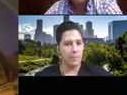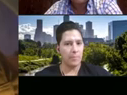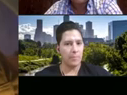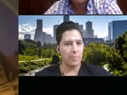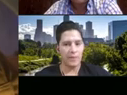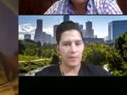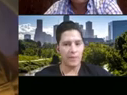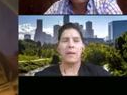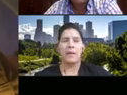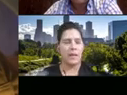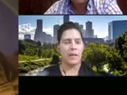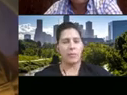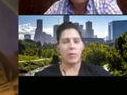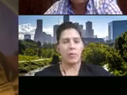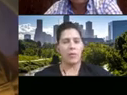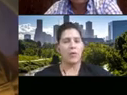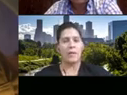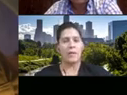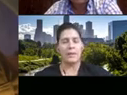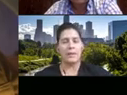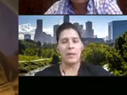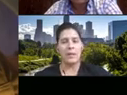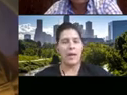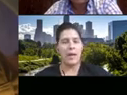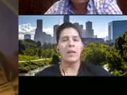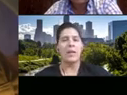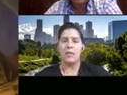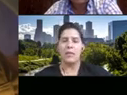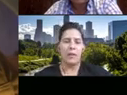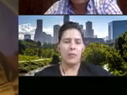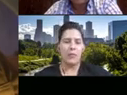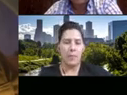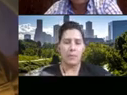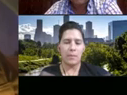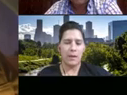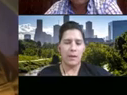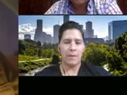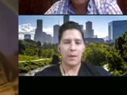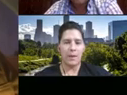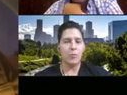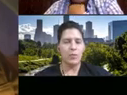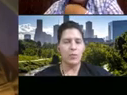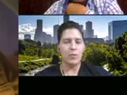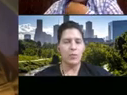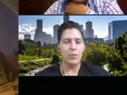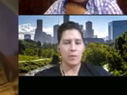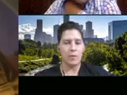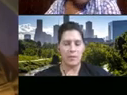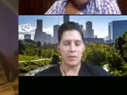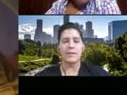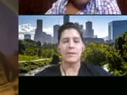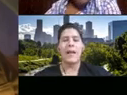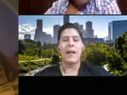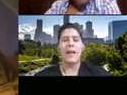es un transbordador con un cohete de tamaño real. En fin, vamos a poder ver muchísimas, muchísimas atracciones.